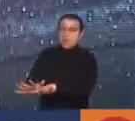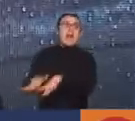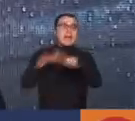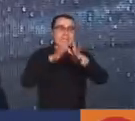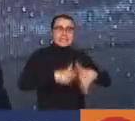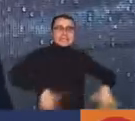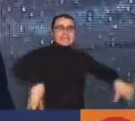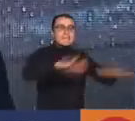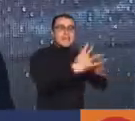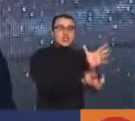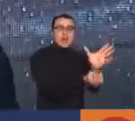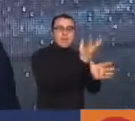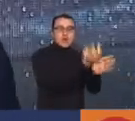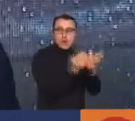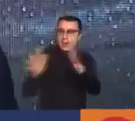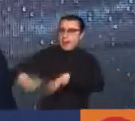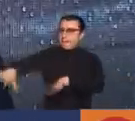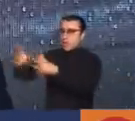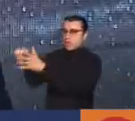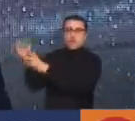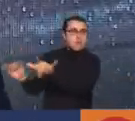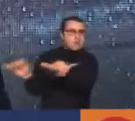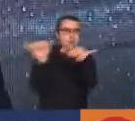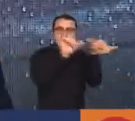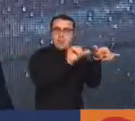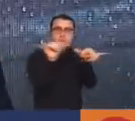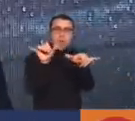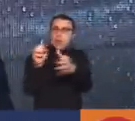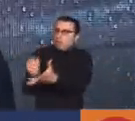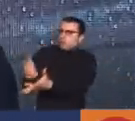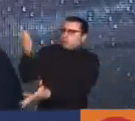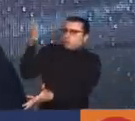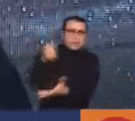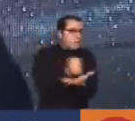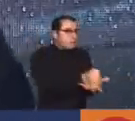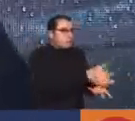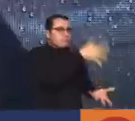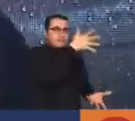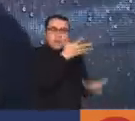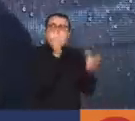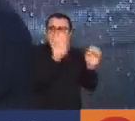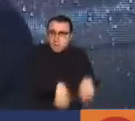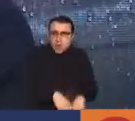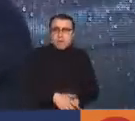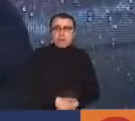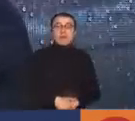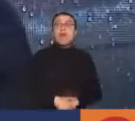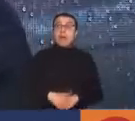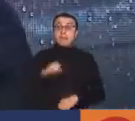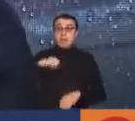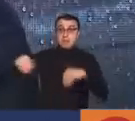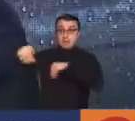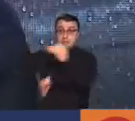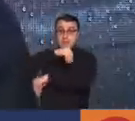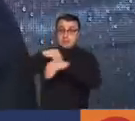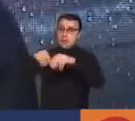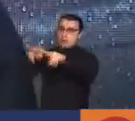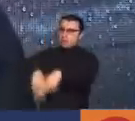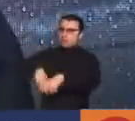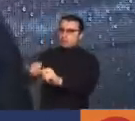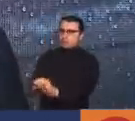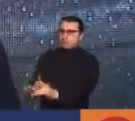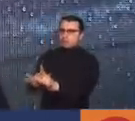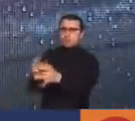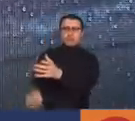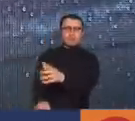producción, de generación de riqueza. El que tenga la tierra fértil pues tiene una riqueza, si la